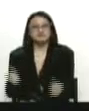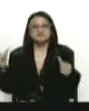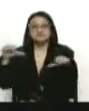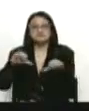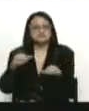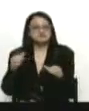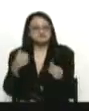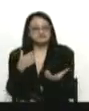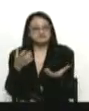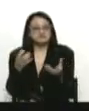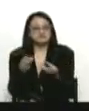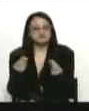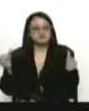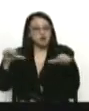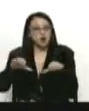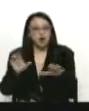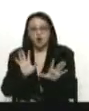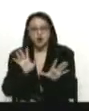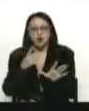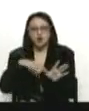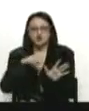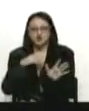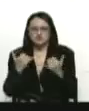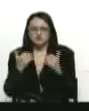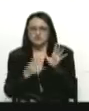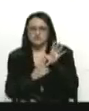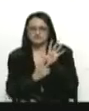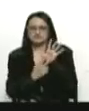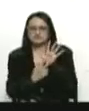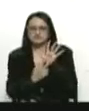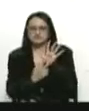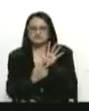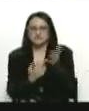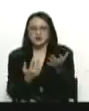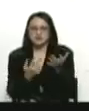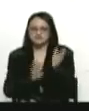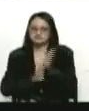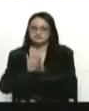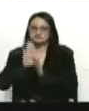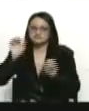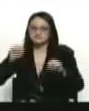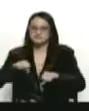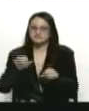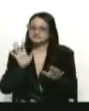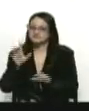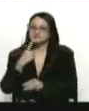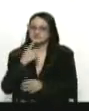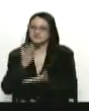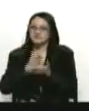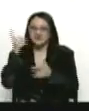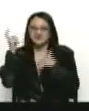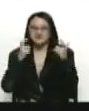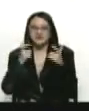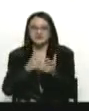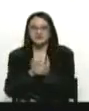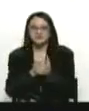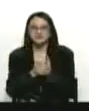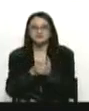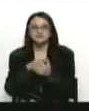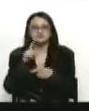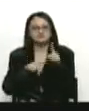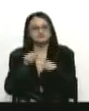han destruido. Y nosotros con la verdad vamos para adelante, como decía nuestro comandante. Y de los piropos y los halagos,